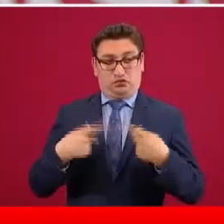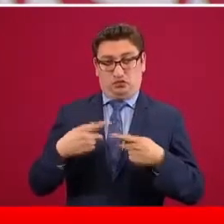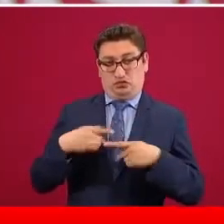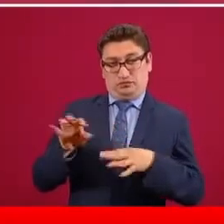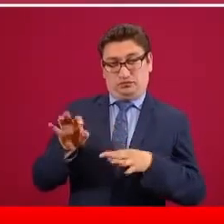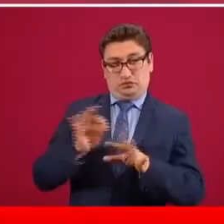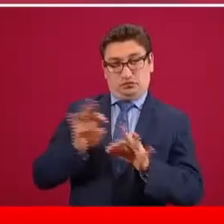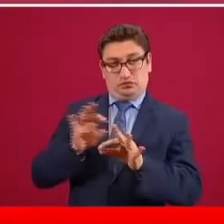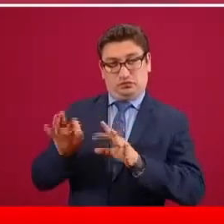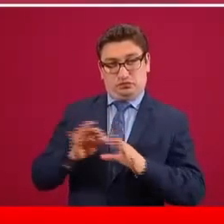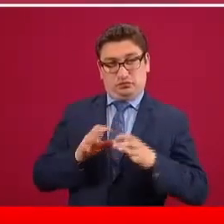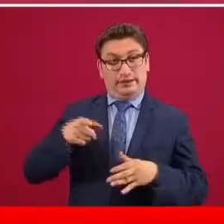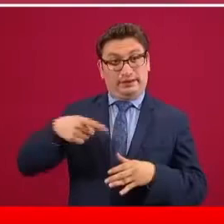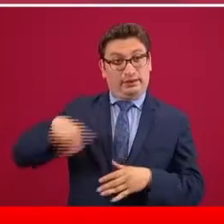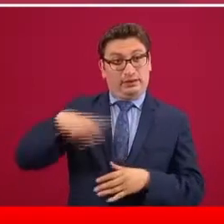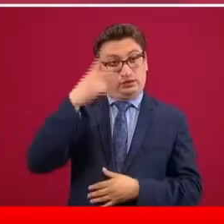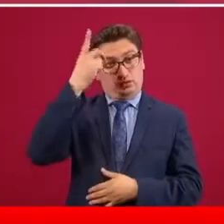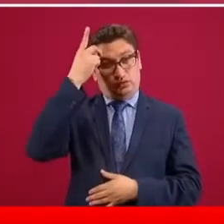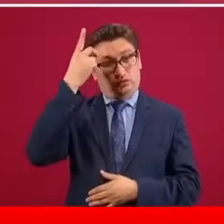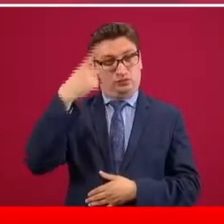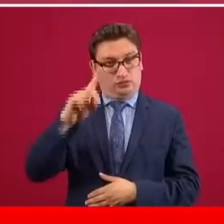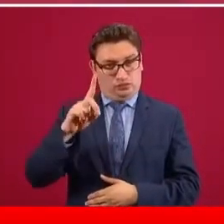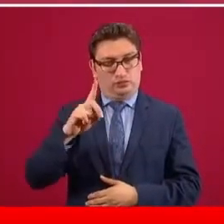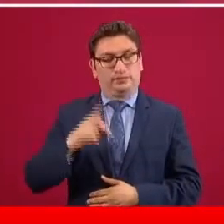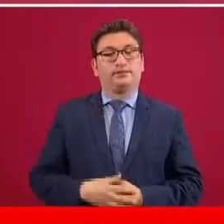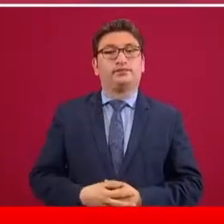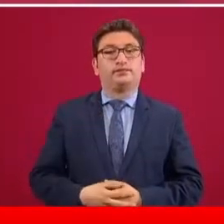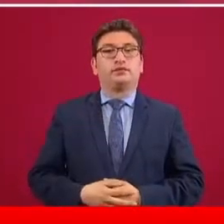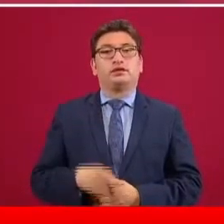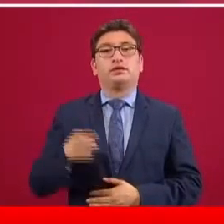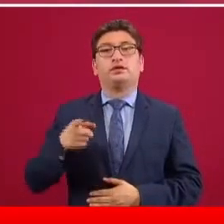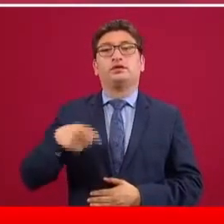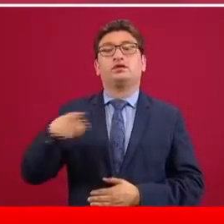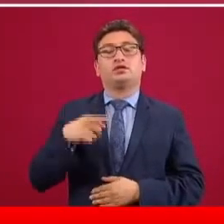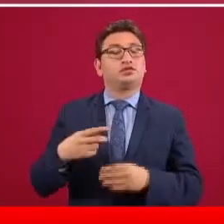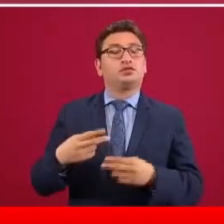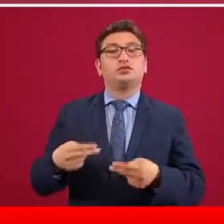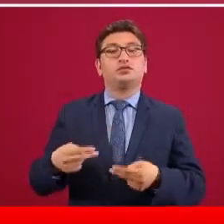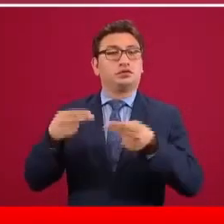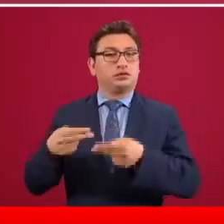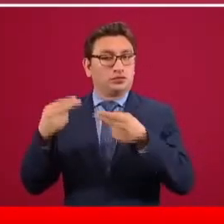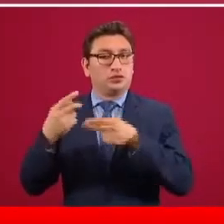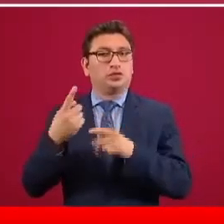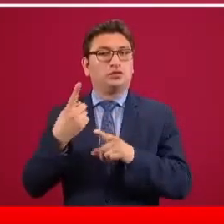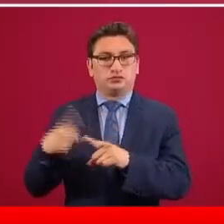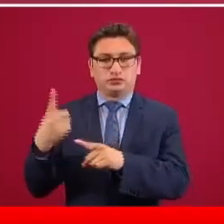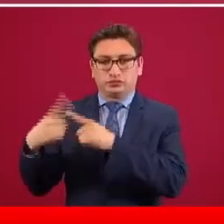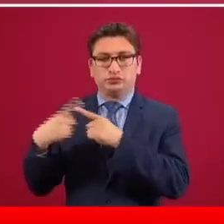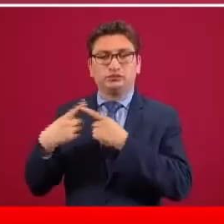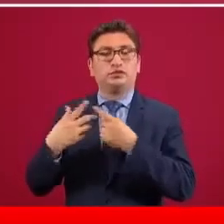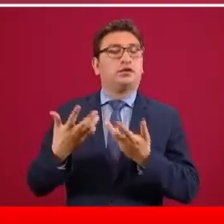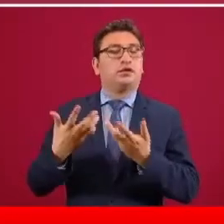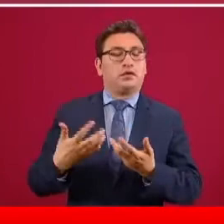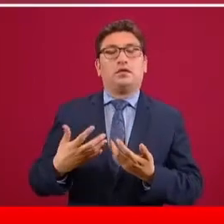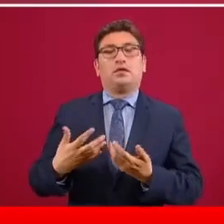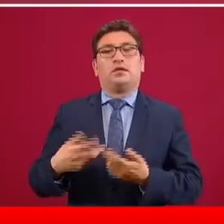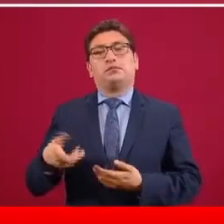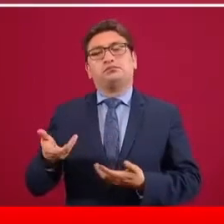de sueños de establecimientos comerciales